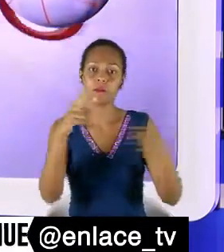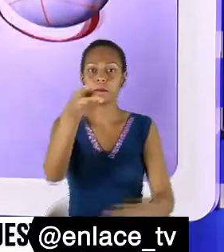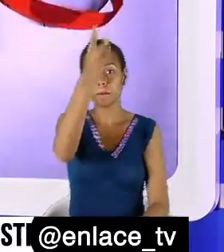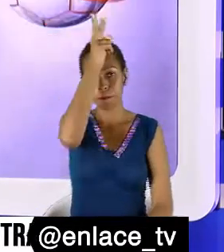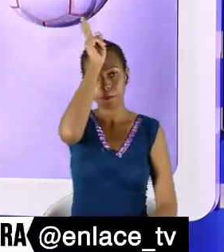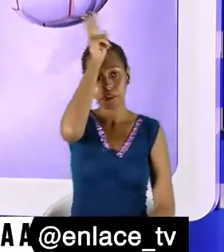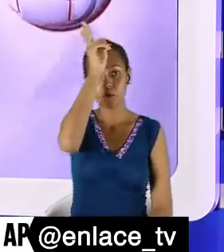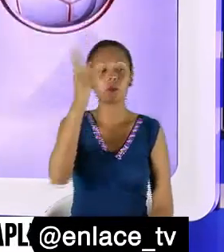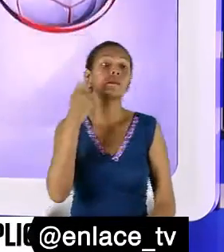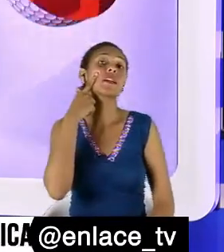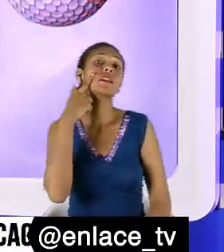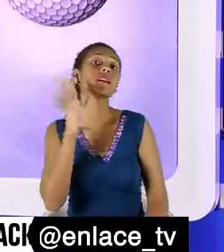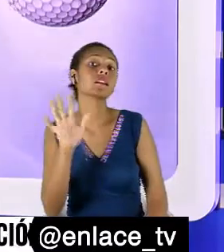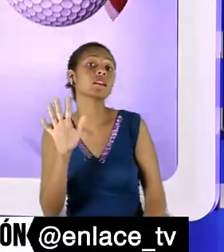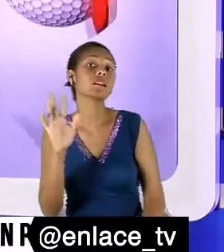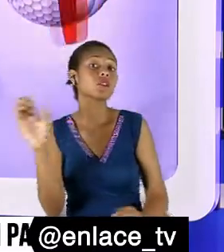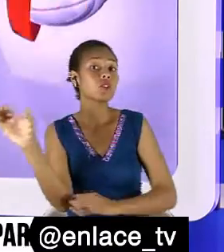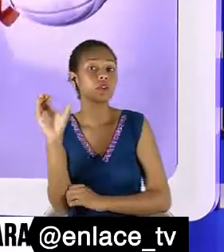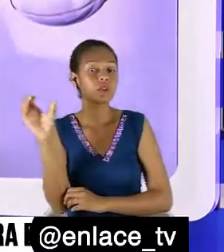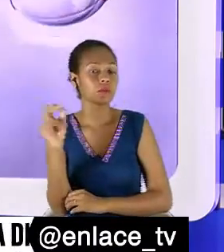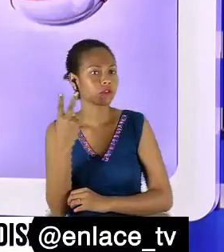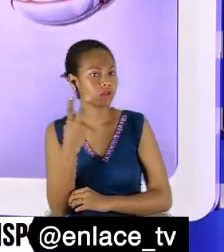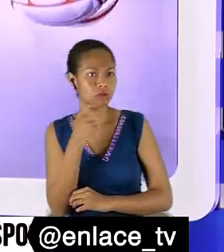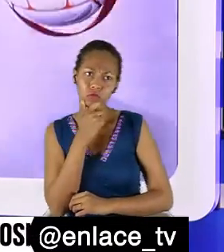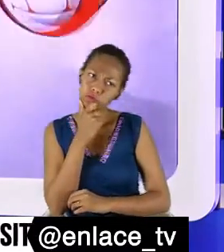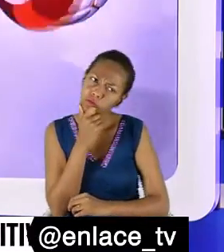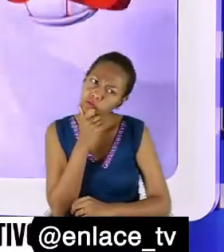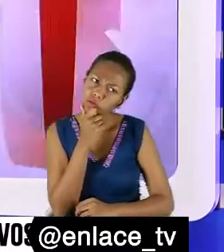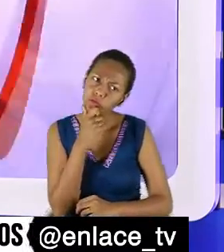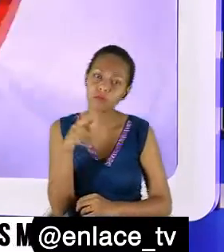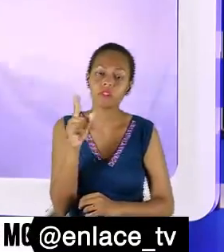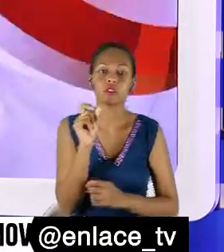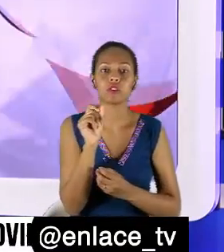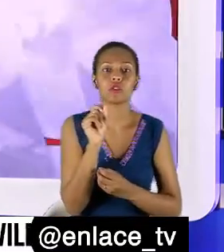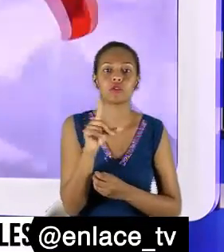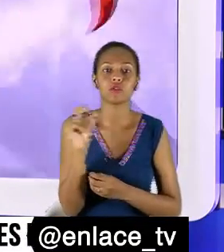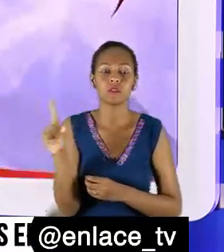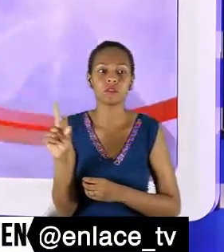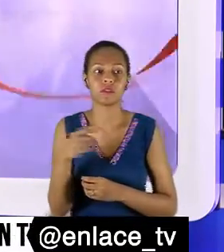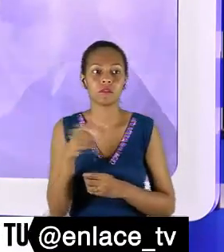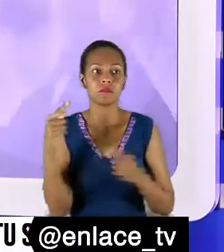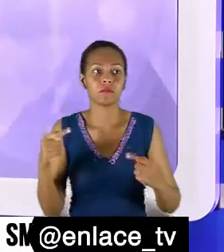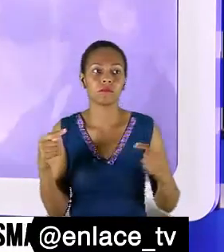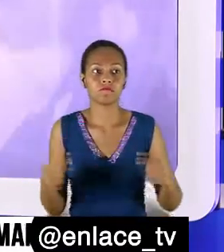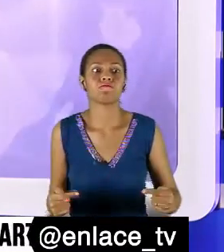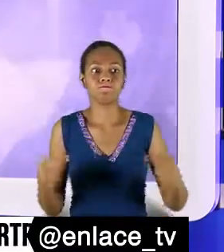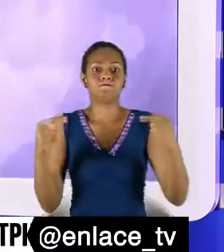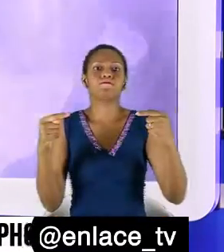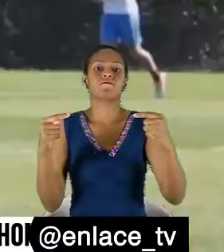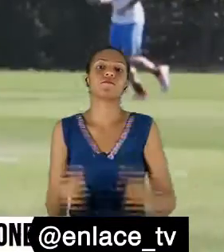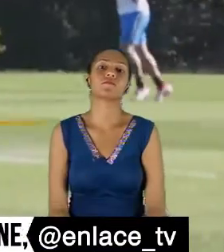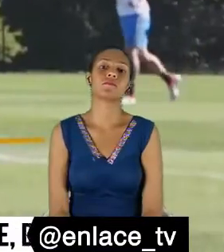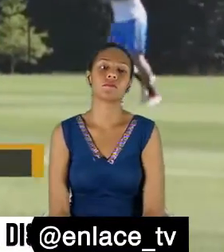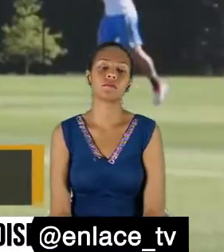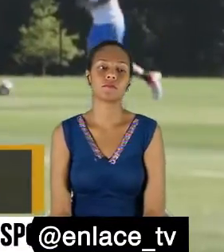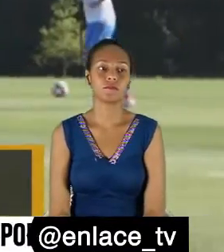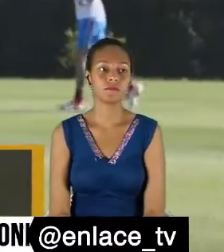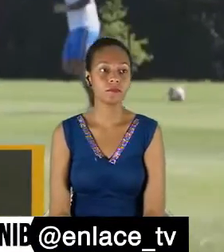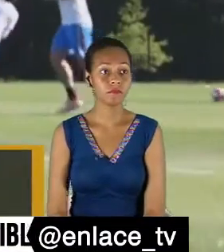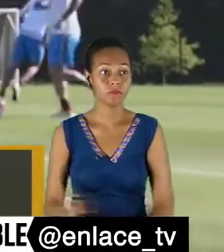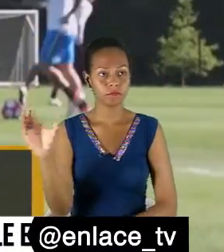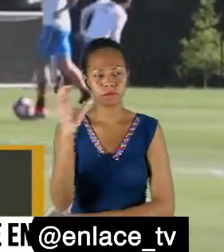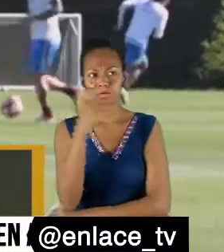Colombia tendría 2 novedades en el onceno titular que saltaría para enfrentar a los incas. Colombia ve con mucho